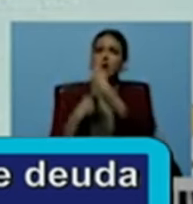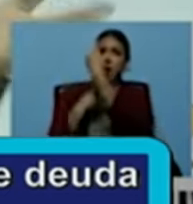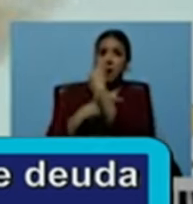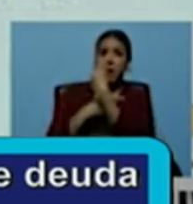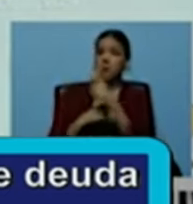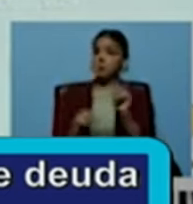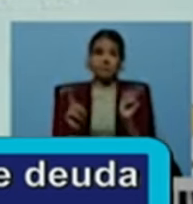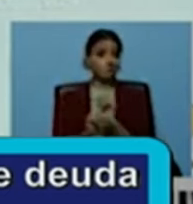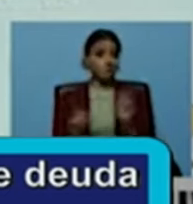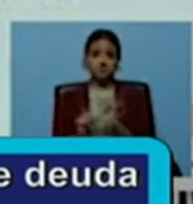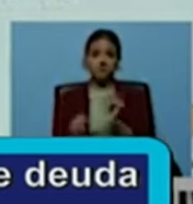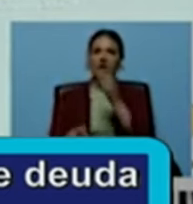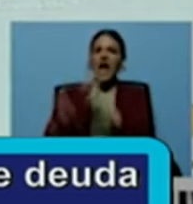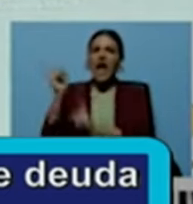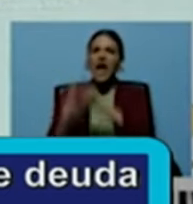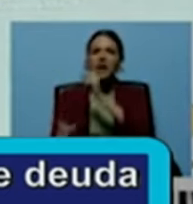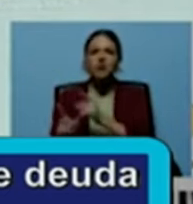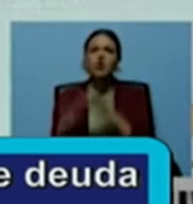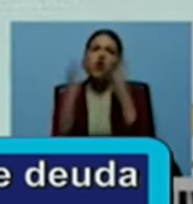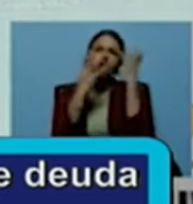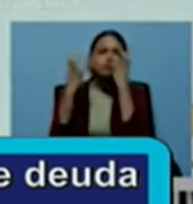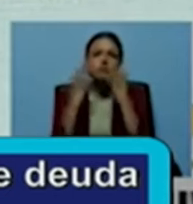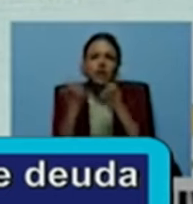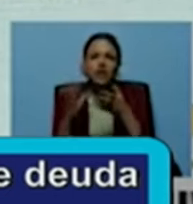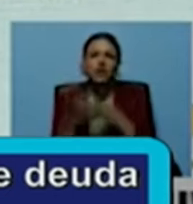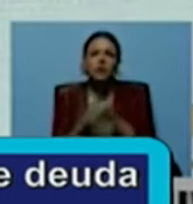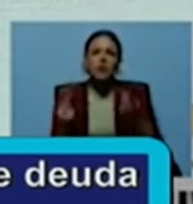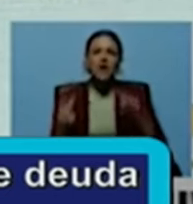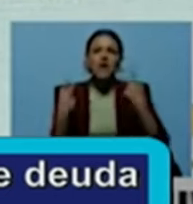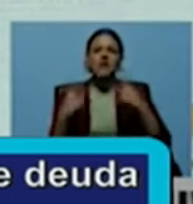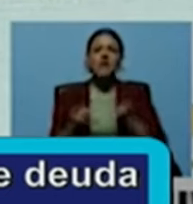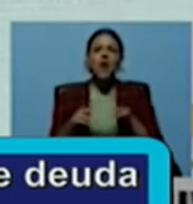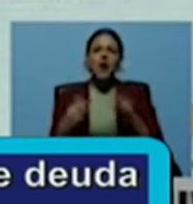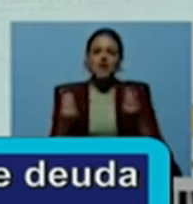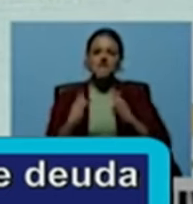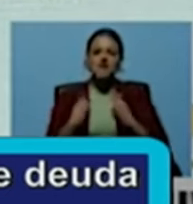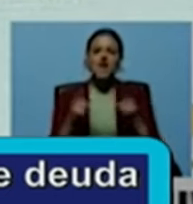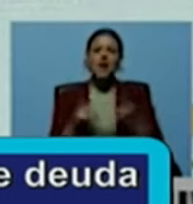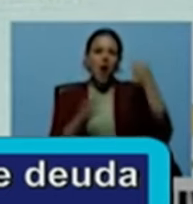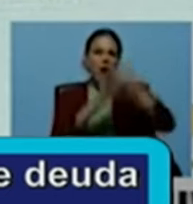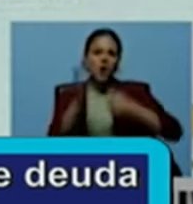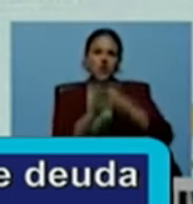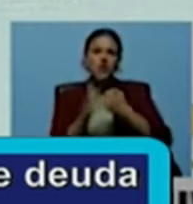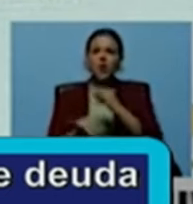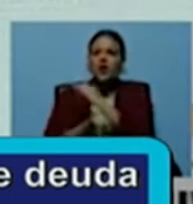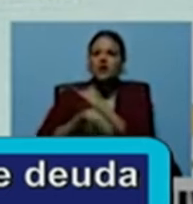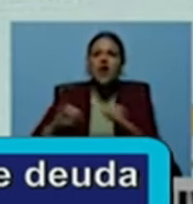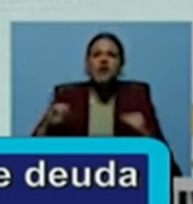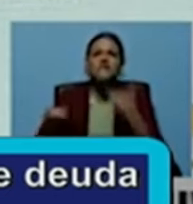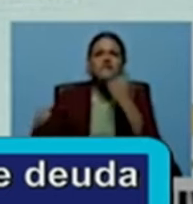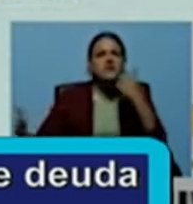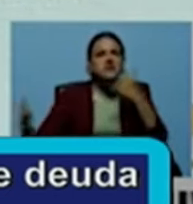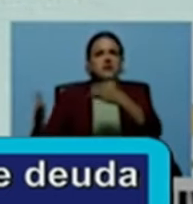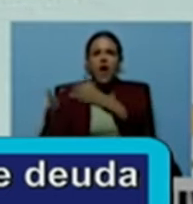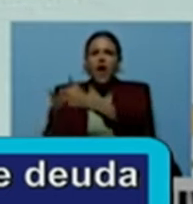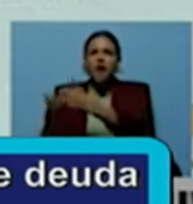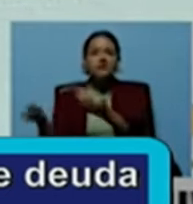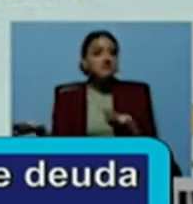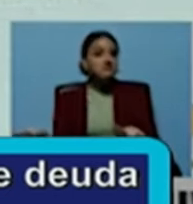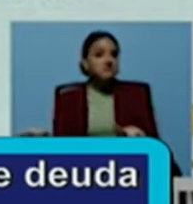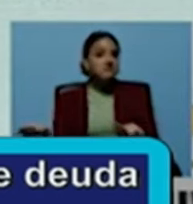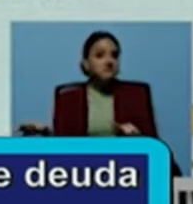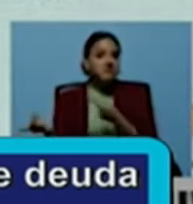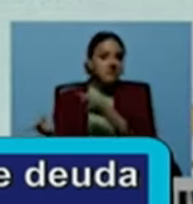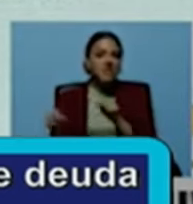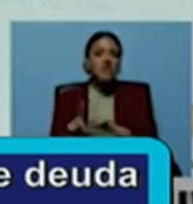Lo que decía Catherine es que aún sé que República Dominicana no le esté pagando a Venezuela, está dentro del plazo, porque